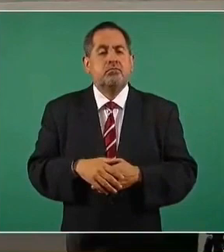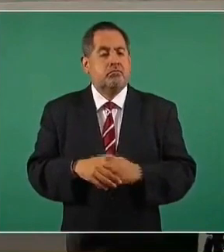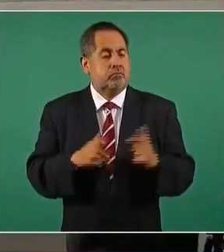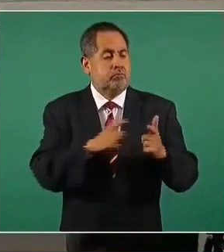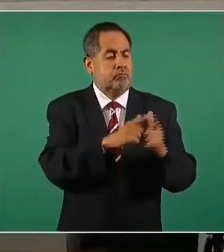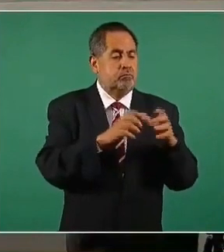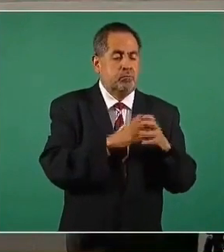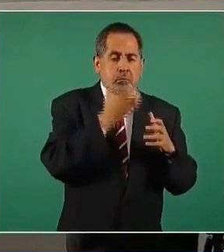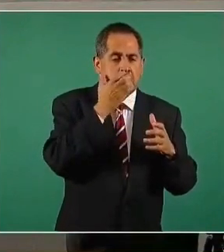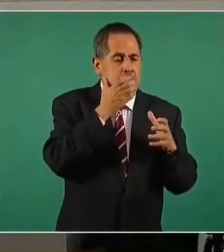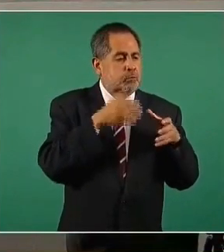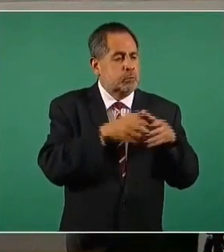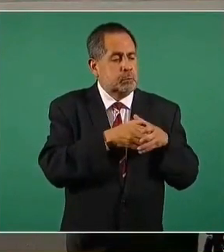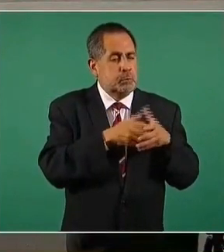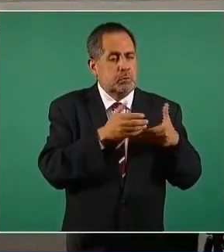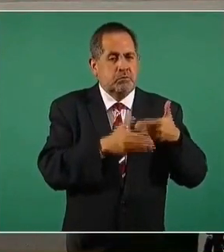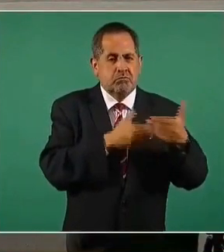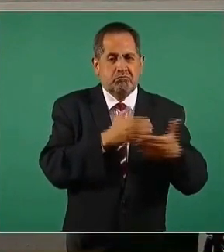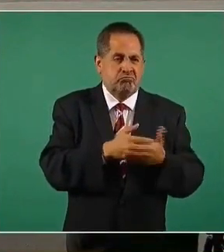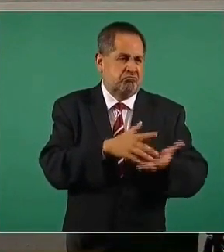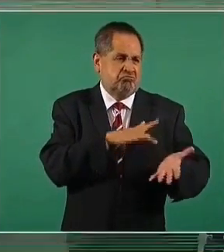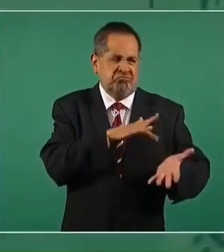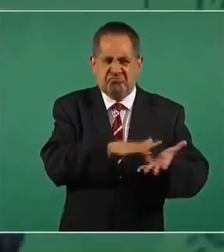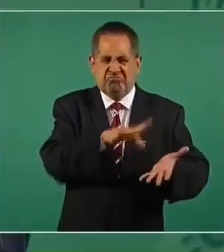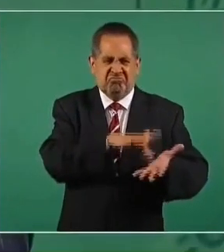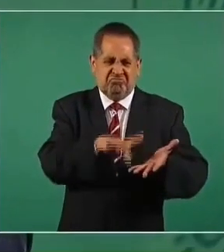conservador tuvo todo el apoyo